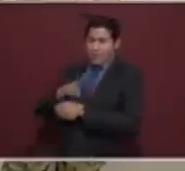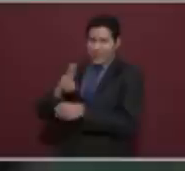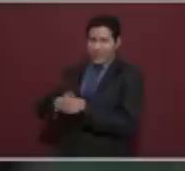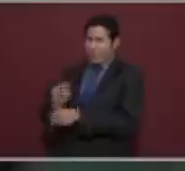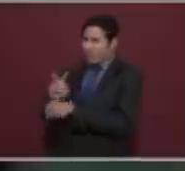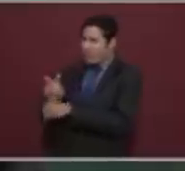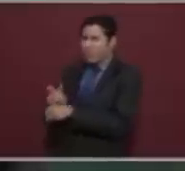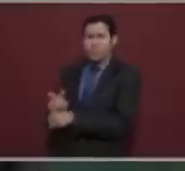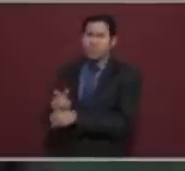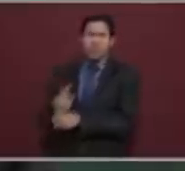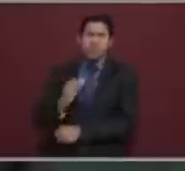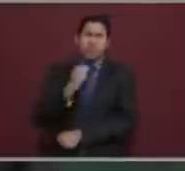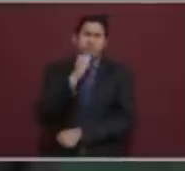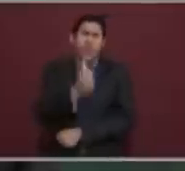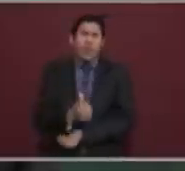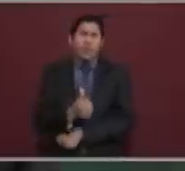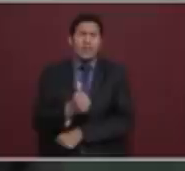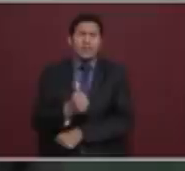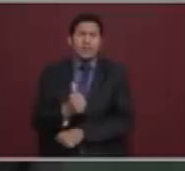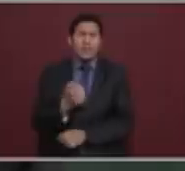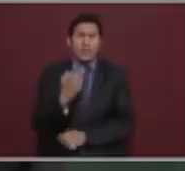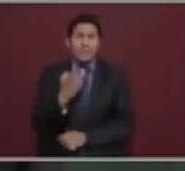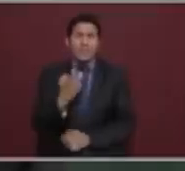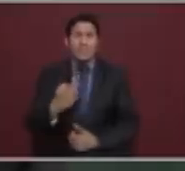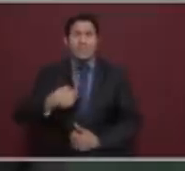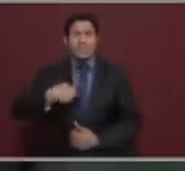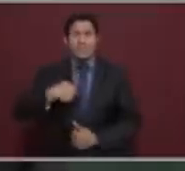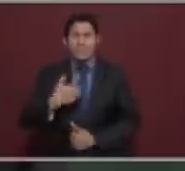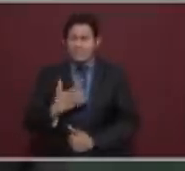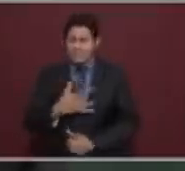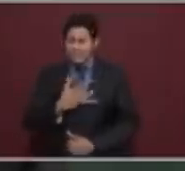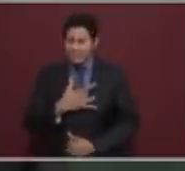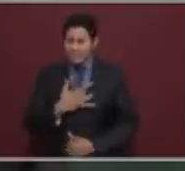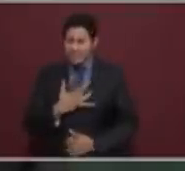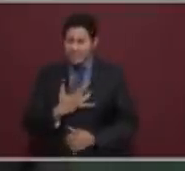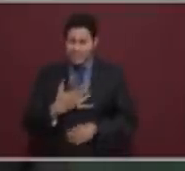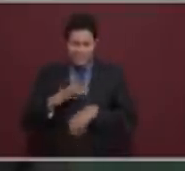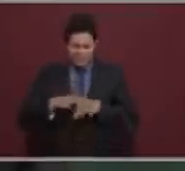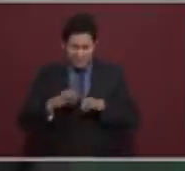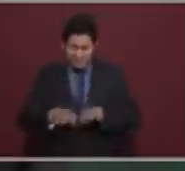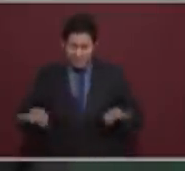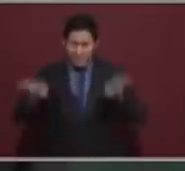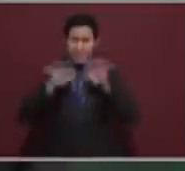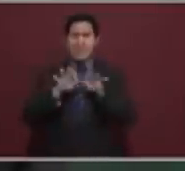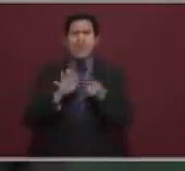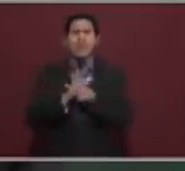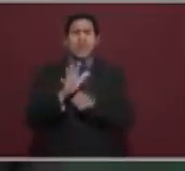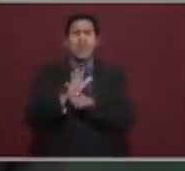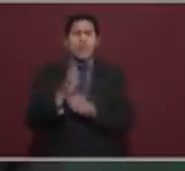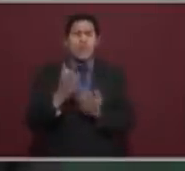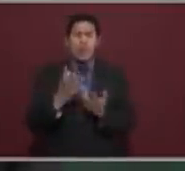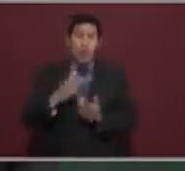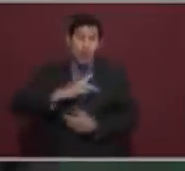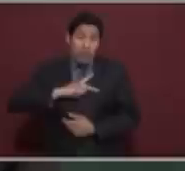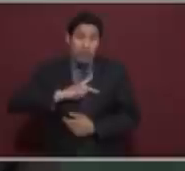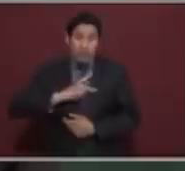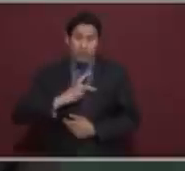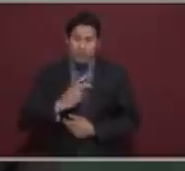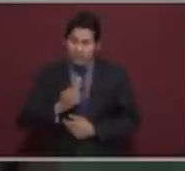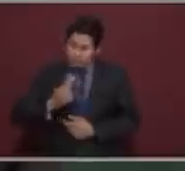lo que a nosotros nos importa nos interesa es nuestra obligación